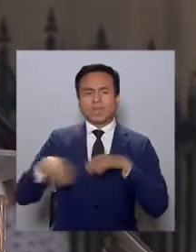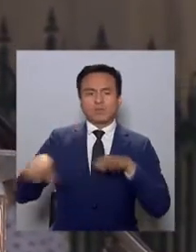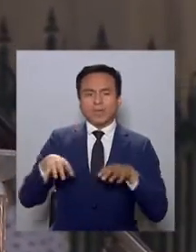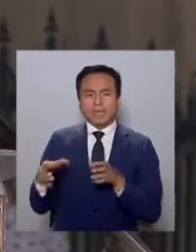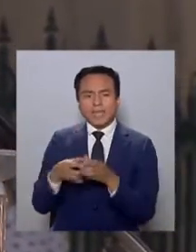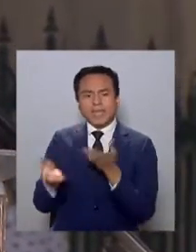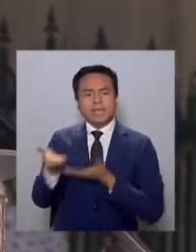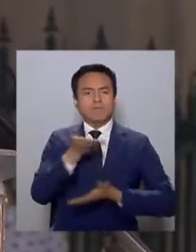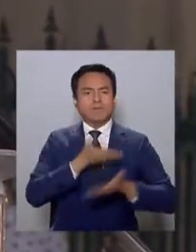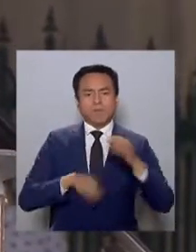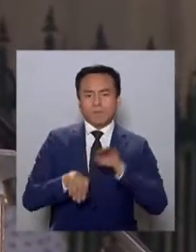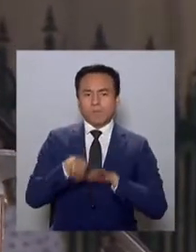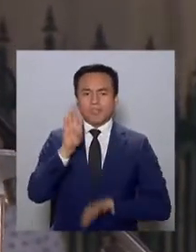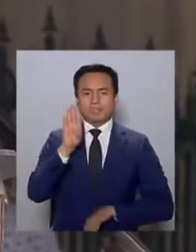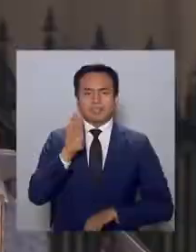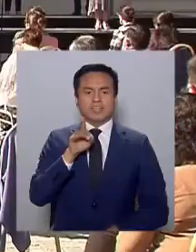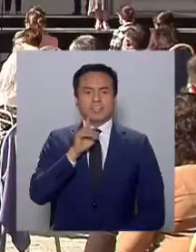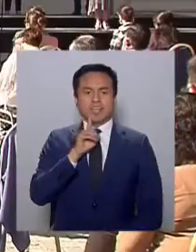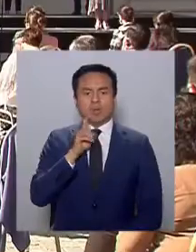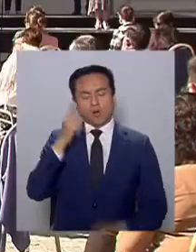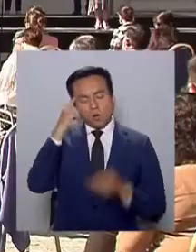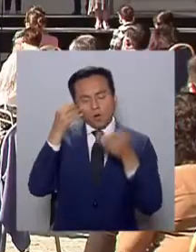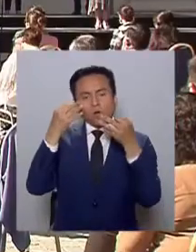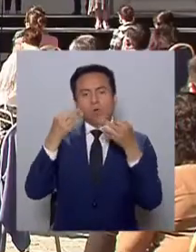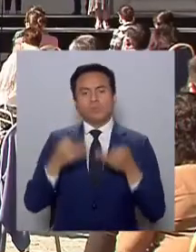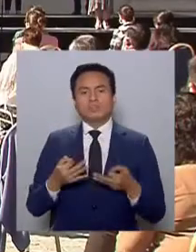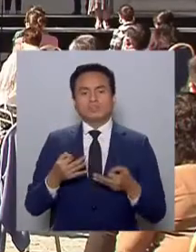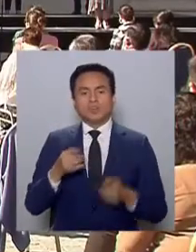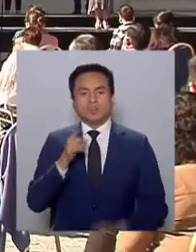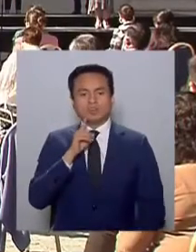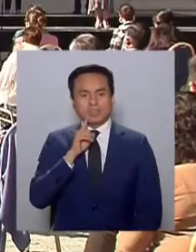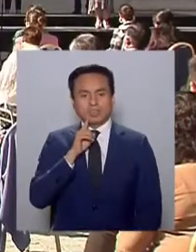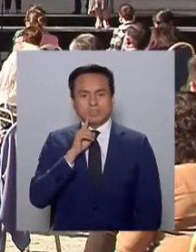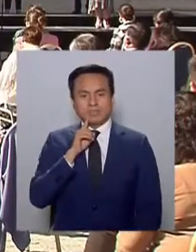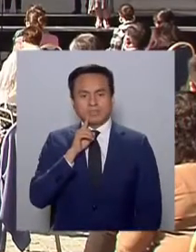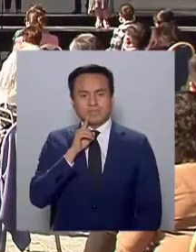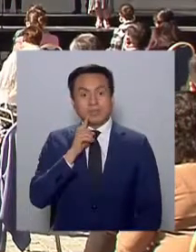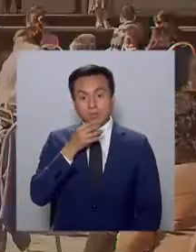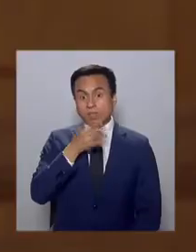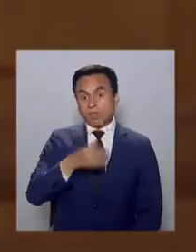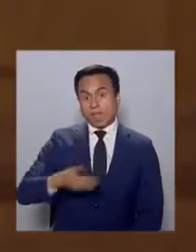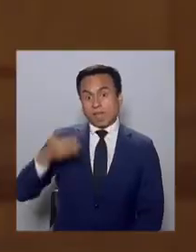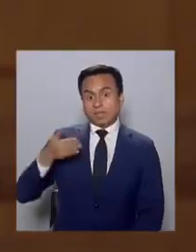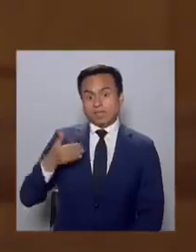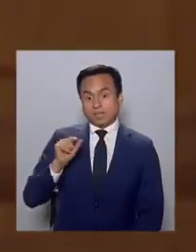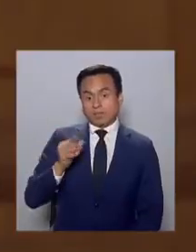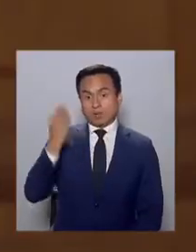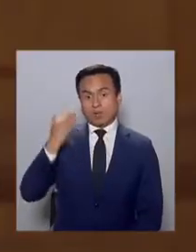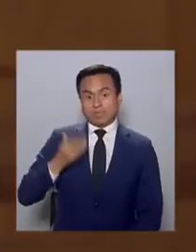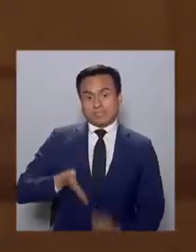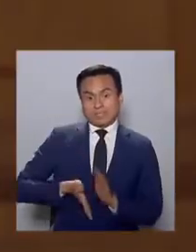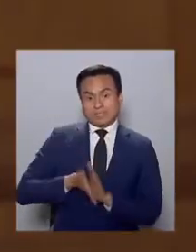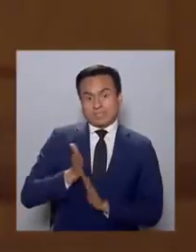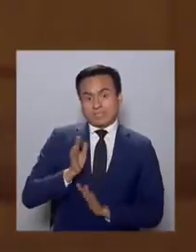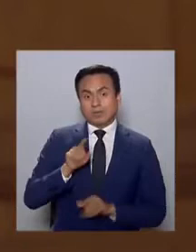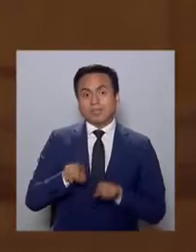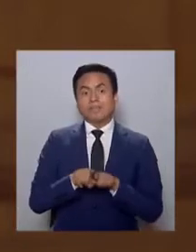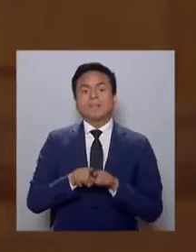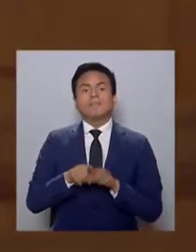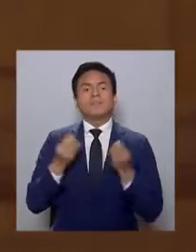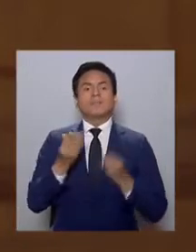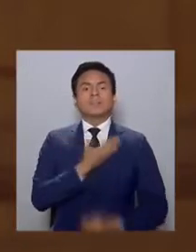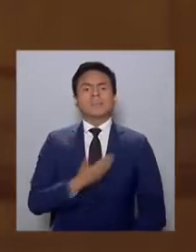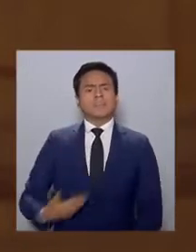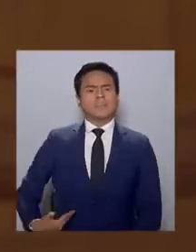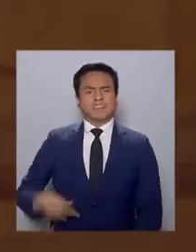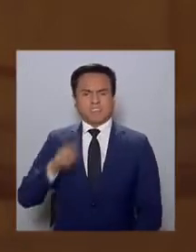equipo. Tengo la convicción de que, como les señalé ahora antes de salir, un buen presidente